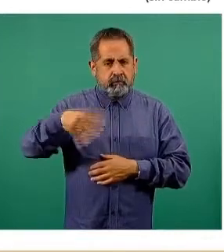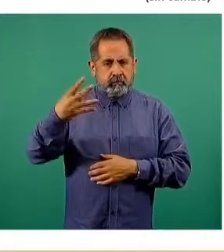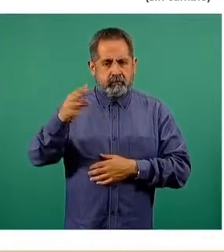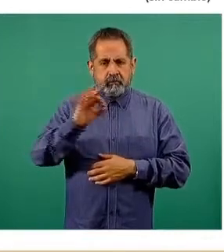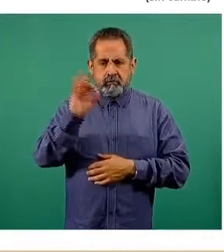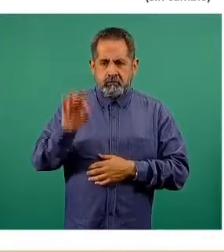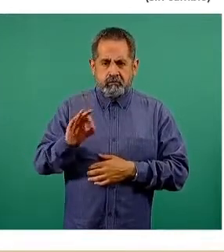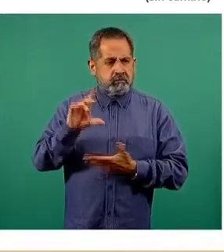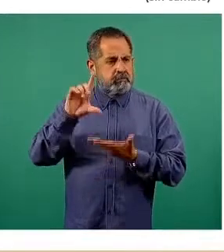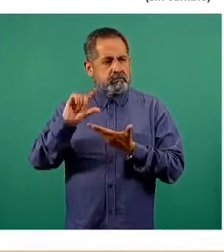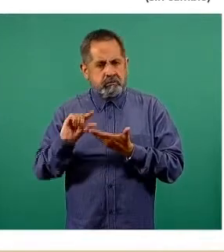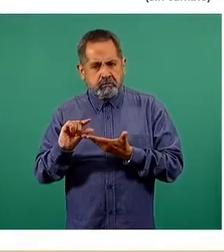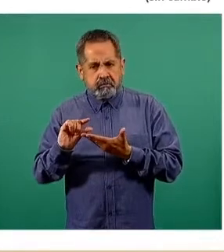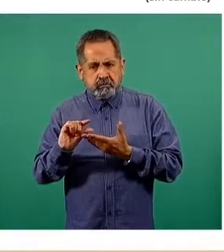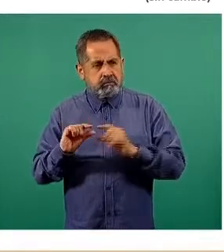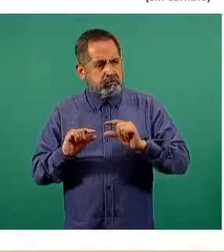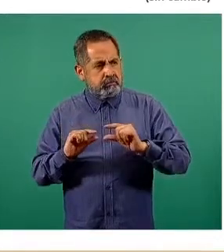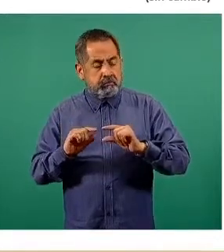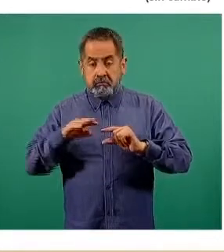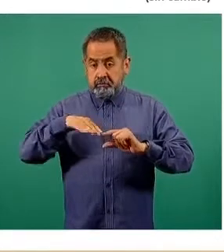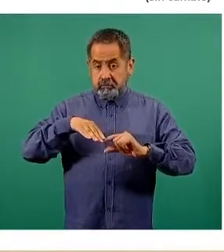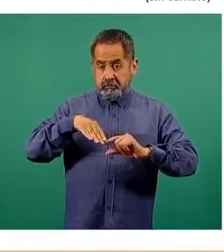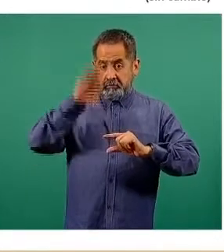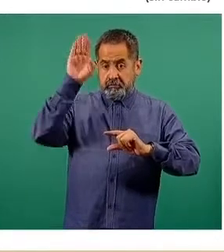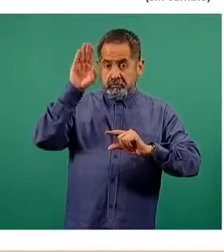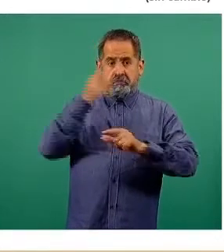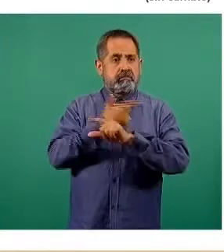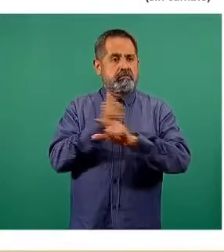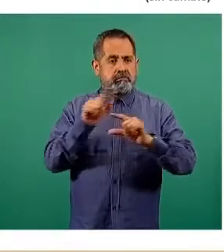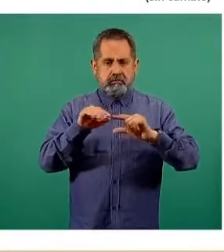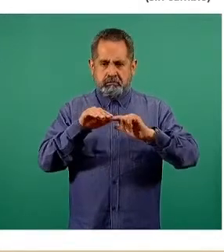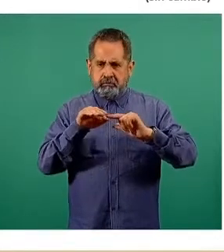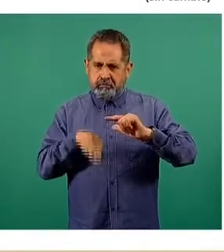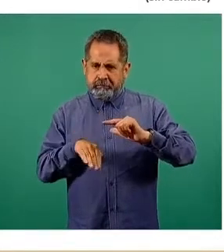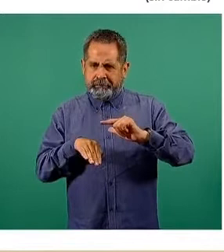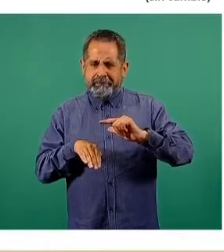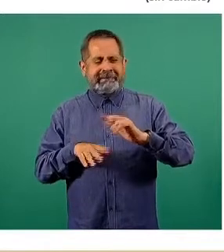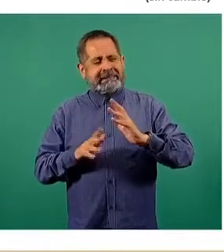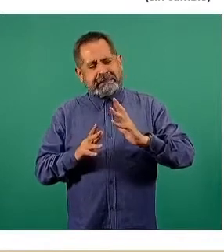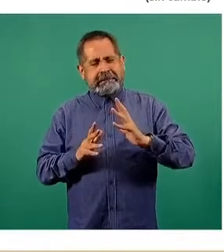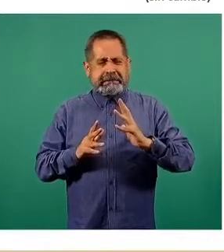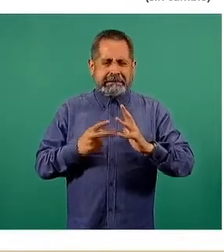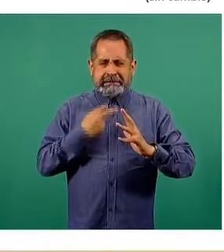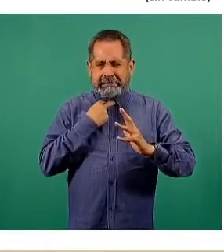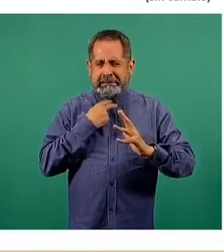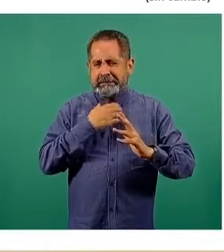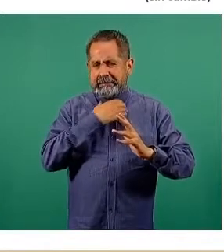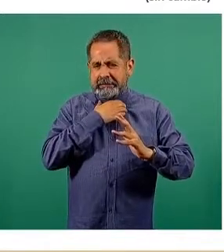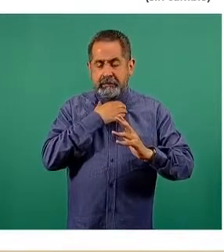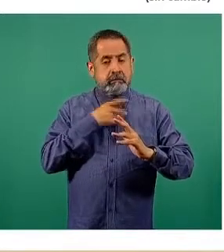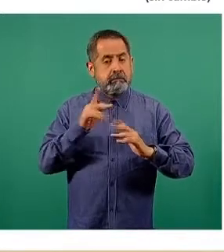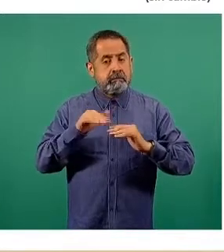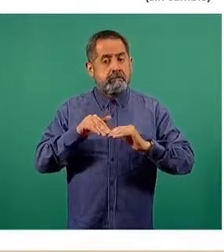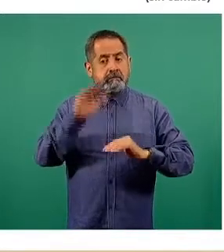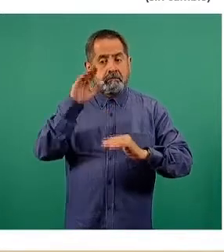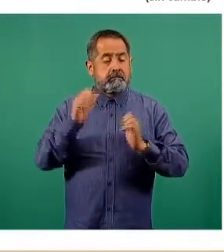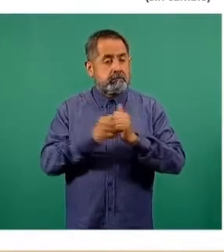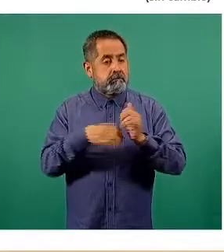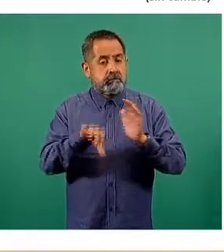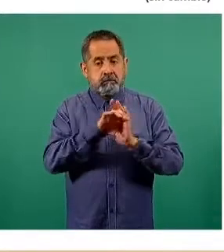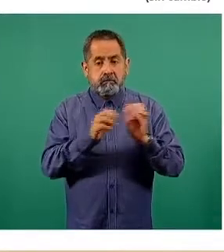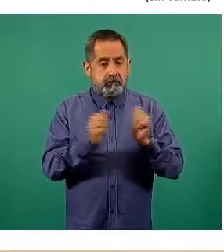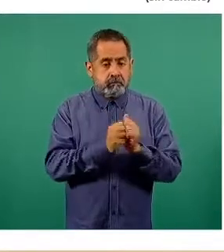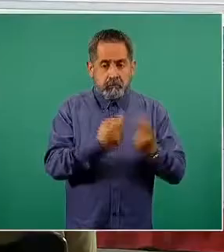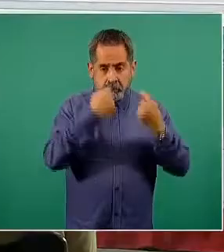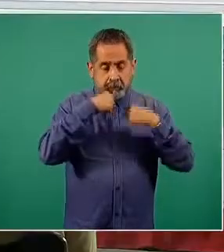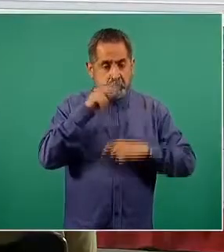porcentaje muy bajo de ocupación nacional en ambos tipos de camas, tanto generales como con ventilador. Si vemos la